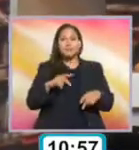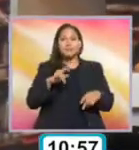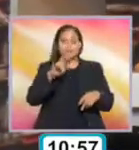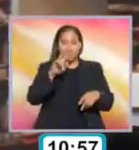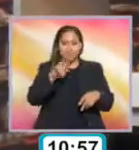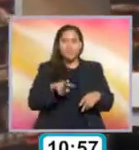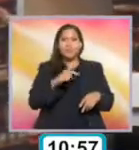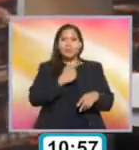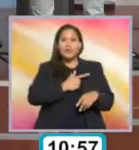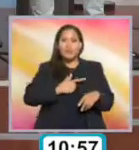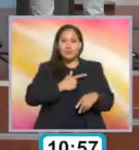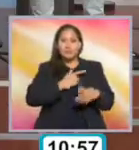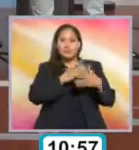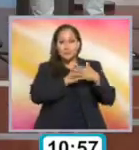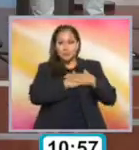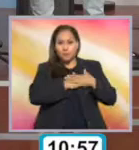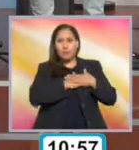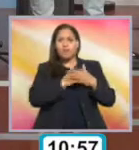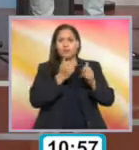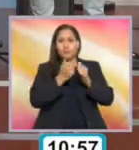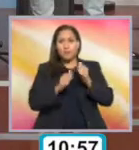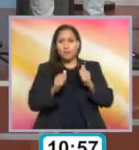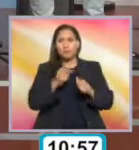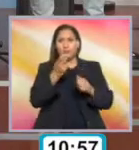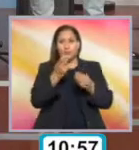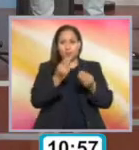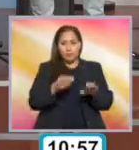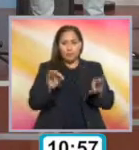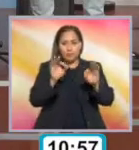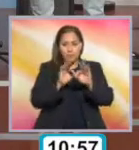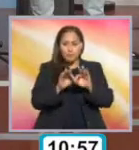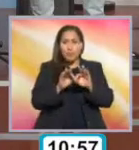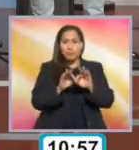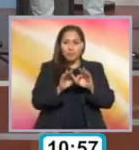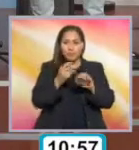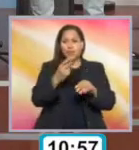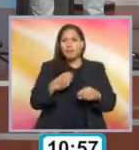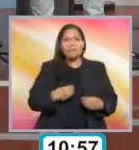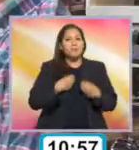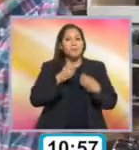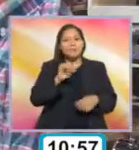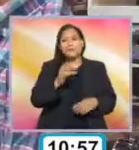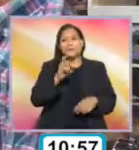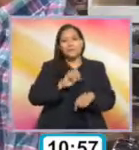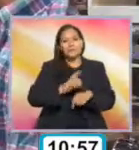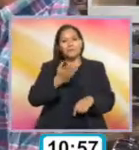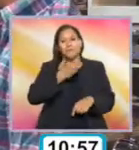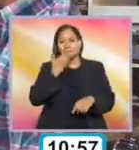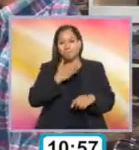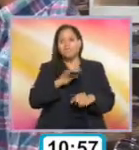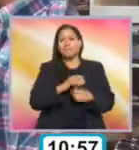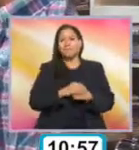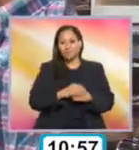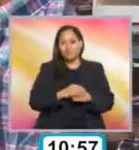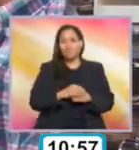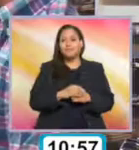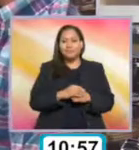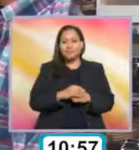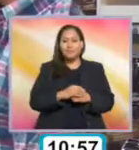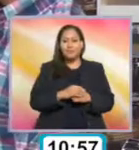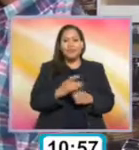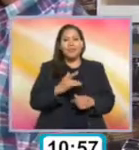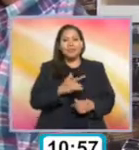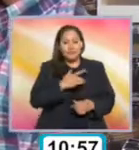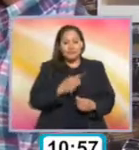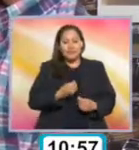pues le gusta del amor, del desamor. Y eso es importante, ¿no? Porque es parte de la cotidianidad de la vida. Claro. ¿No? Sí, pues expresar los